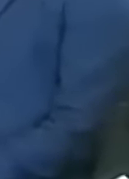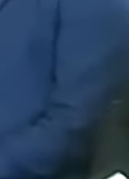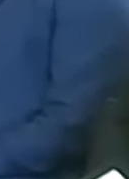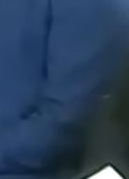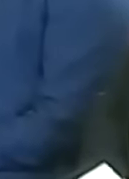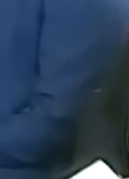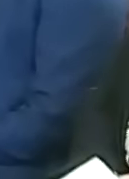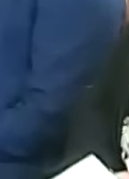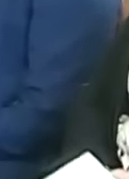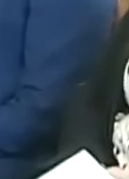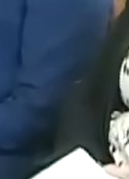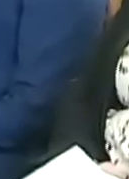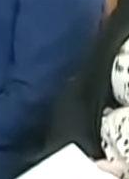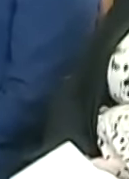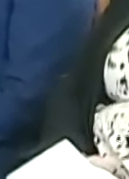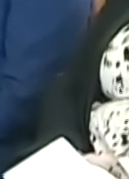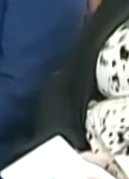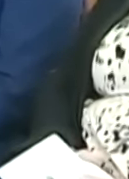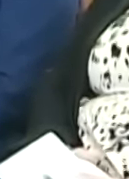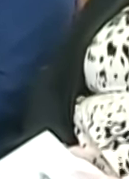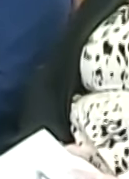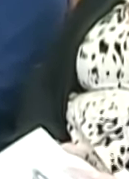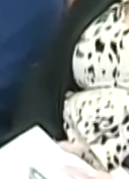que fueron dando resultantes.